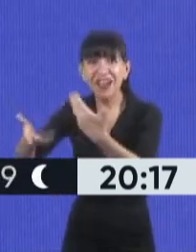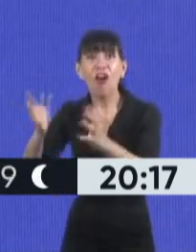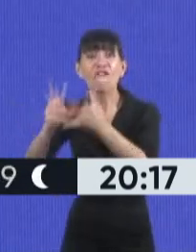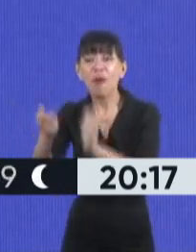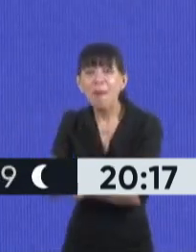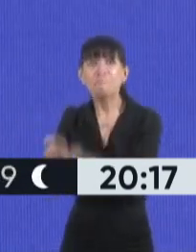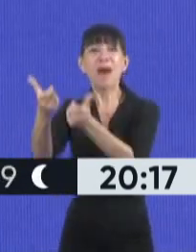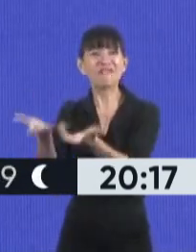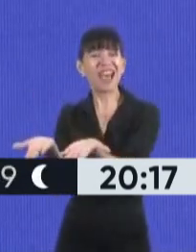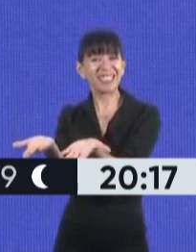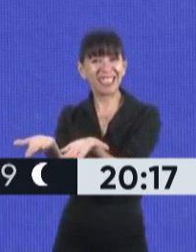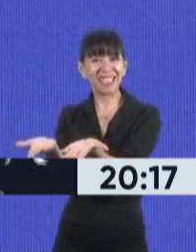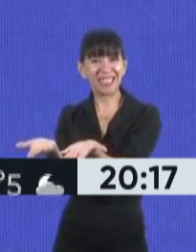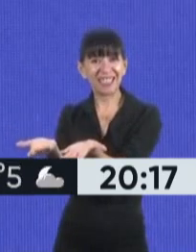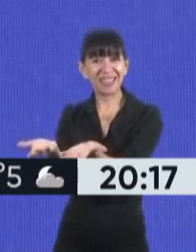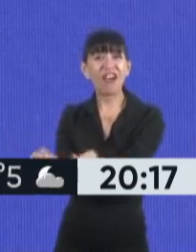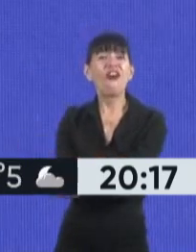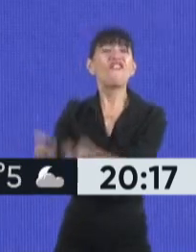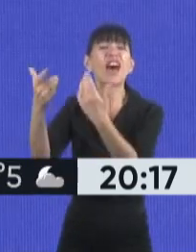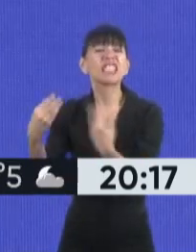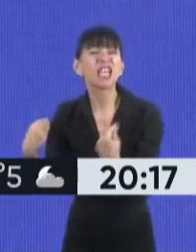Y hacerlo más fácil no es darles prebendas,